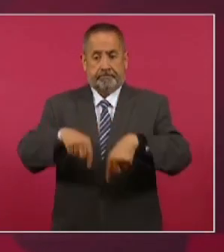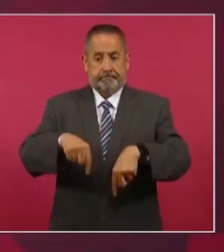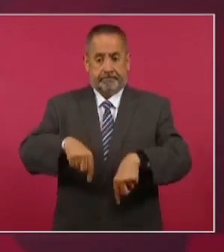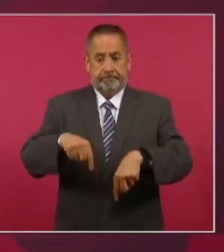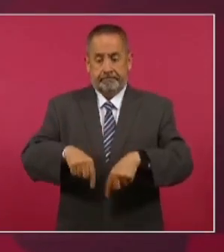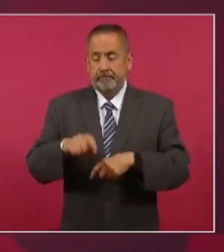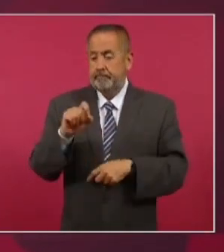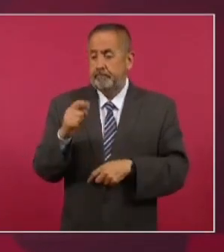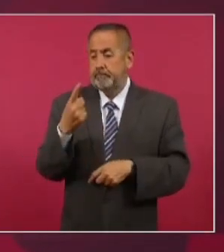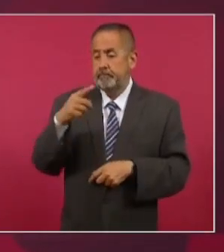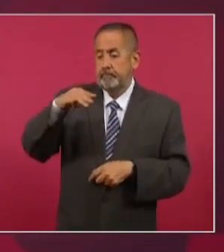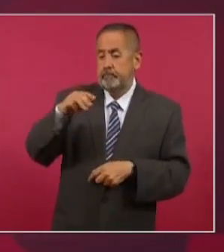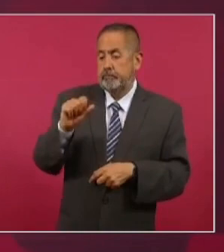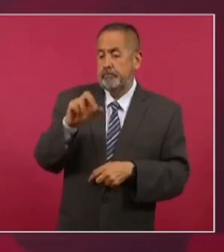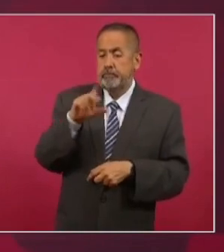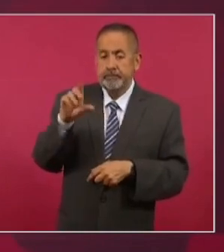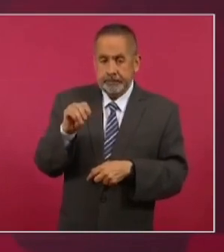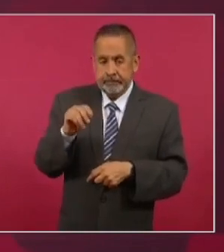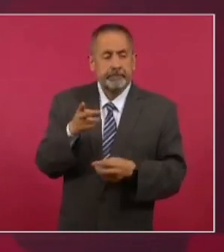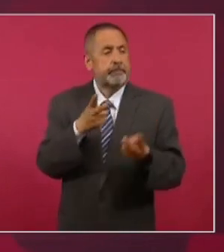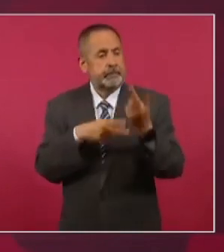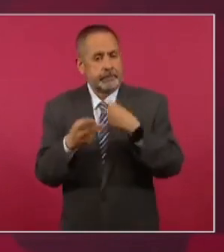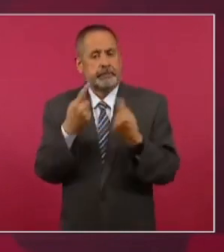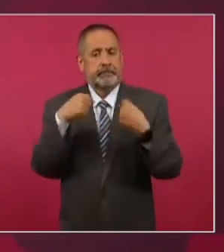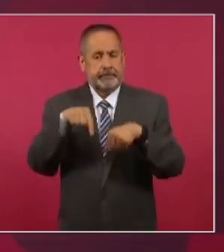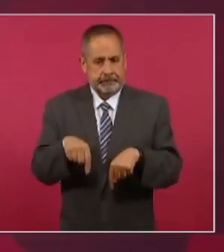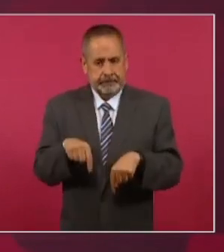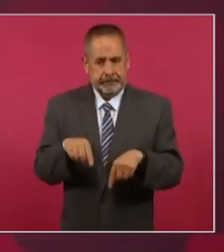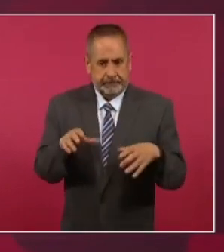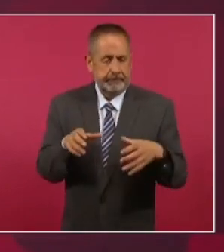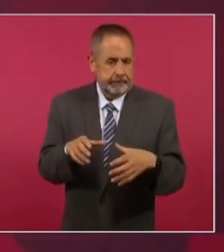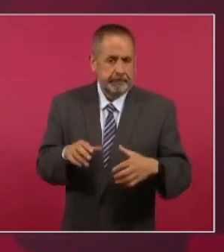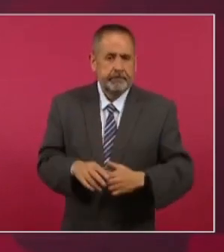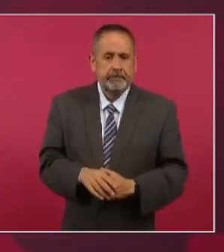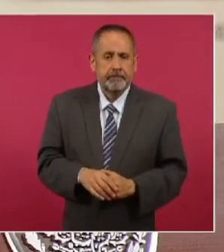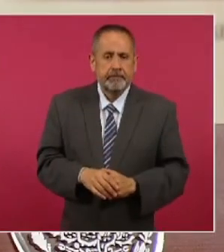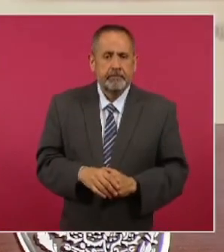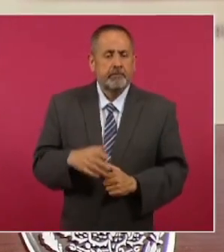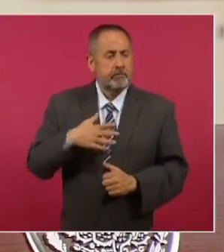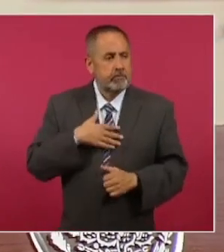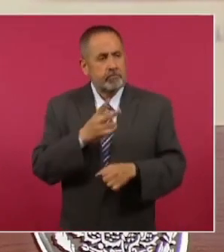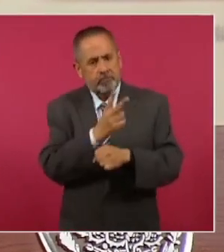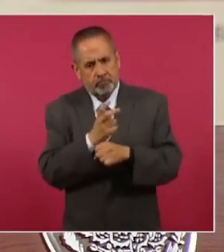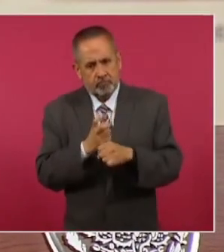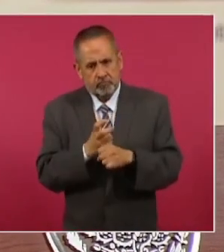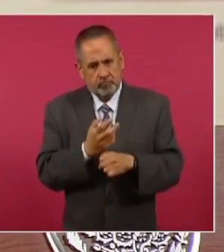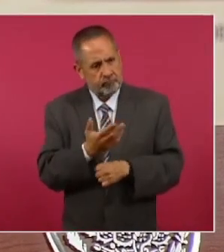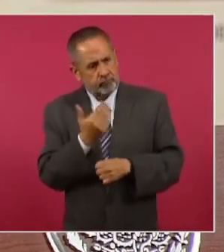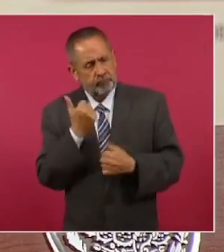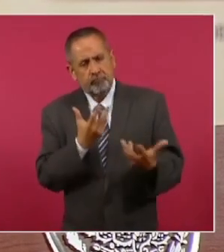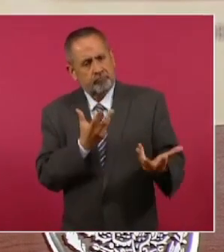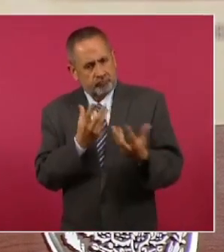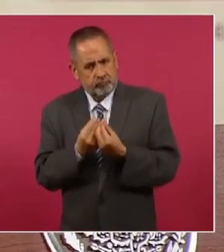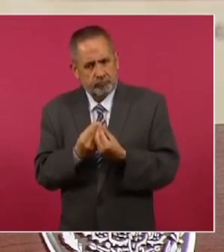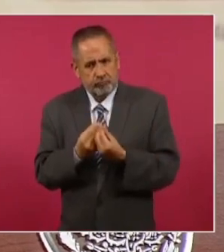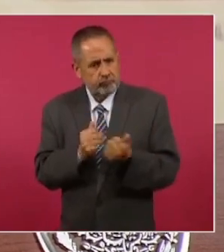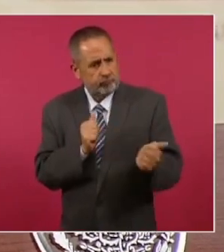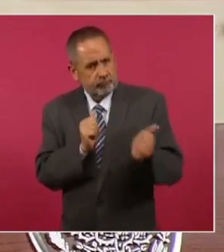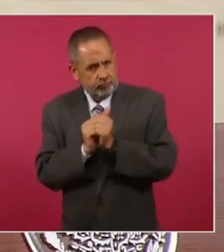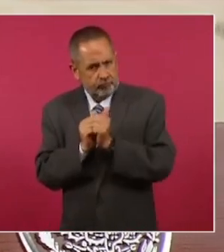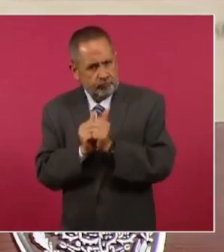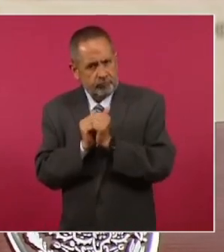marzo lo invité a que me